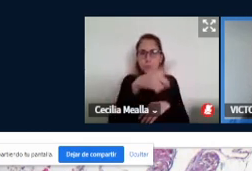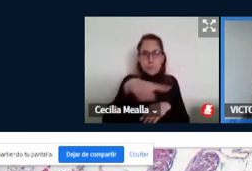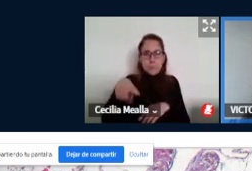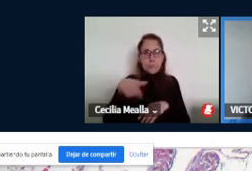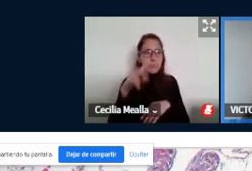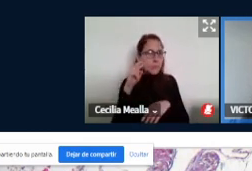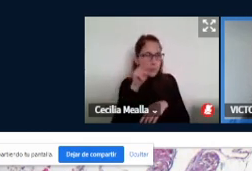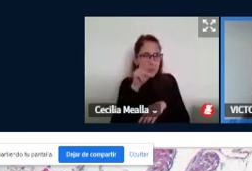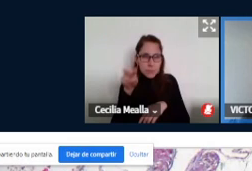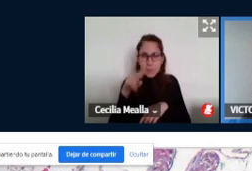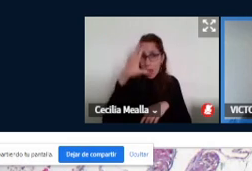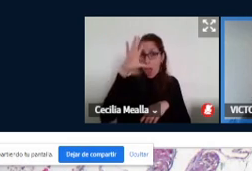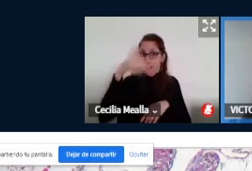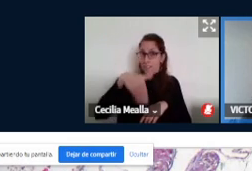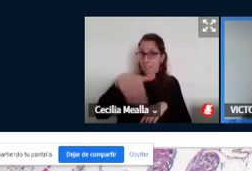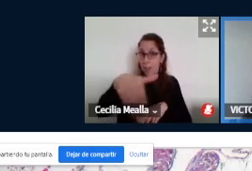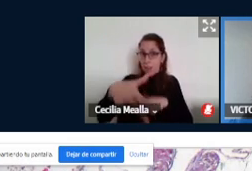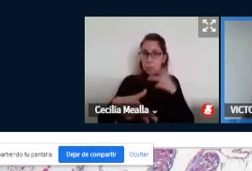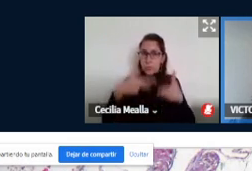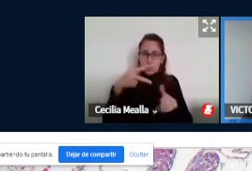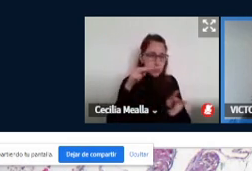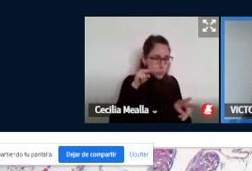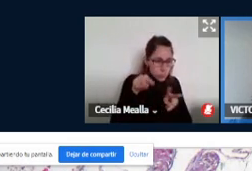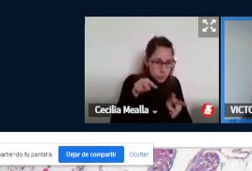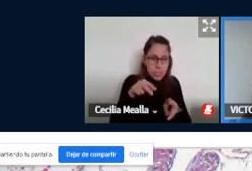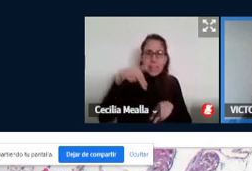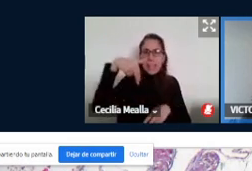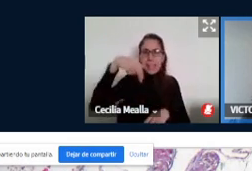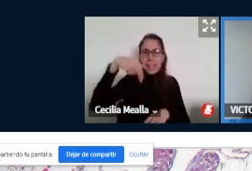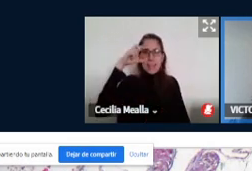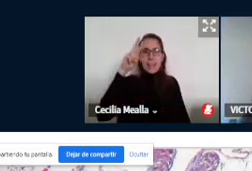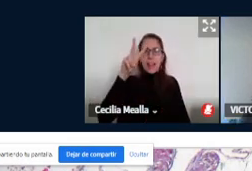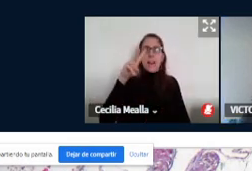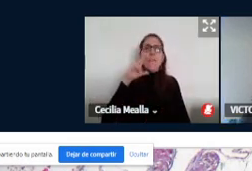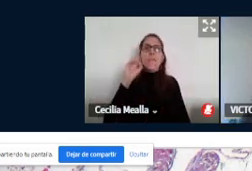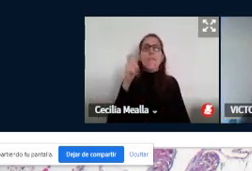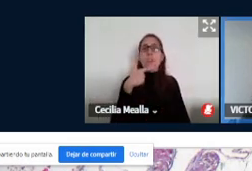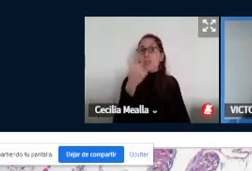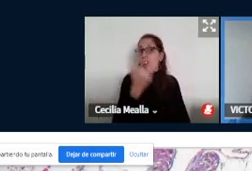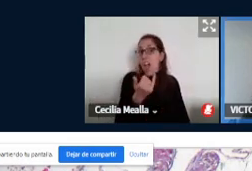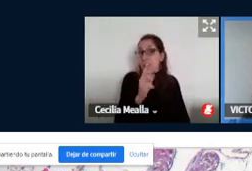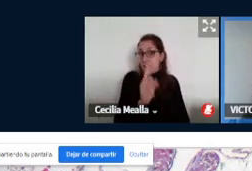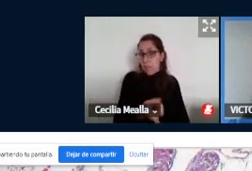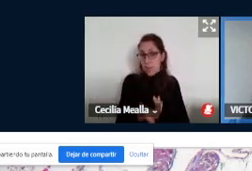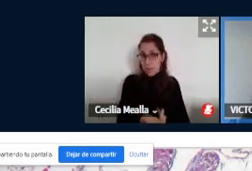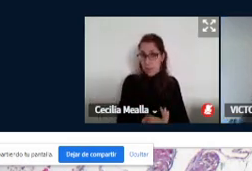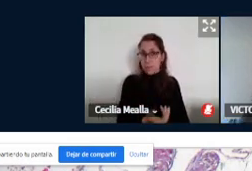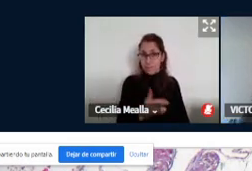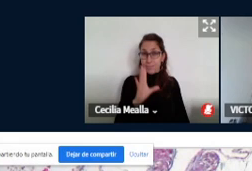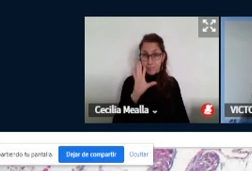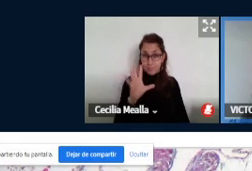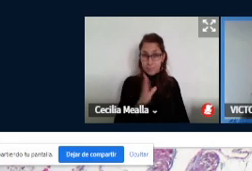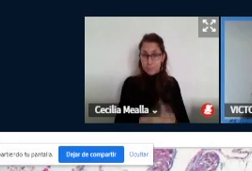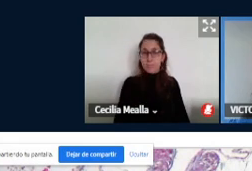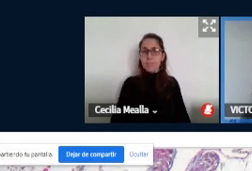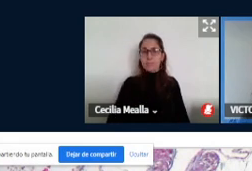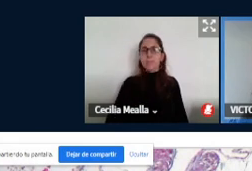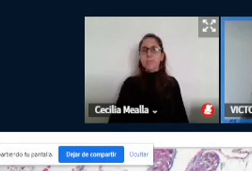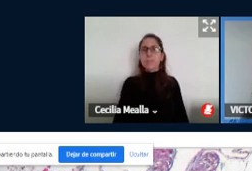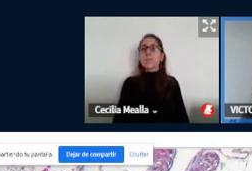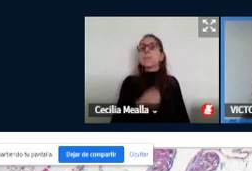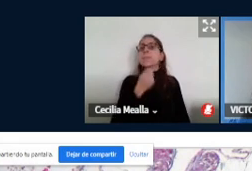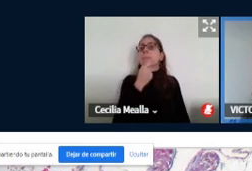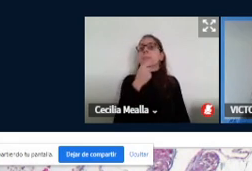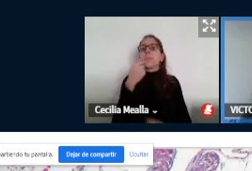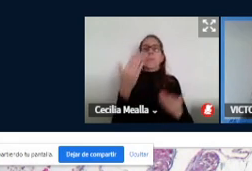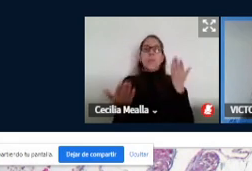vamos a ver nervios, ¿sí? Paquete vasculo nervioso. ¿Estamos? Fíjense,